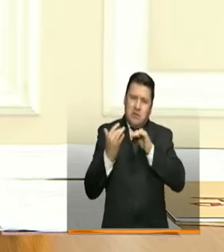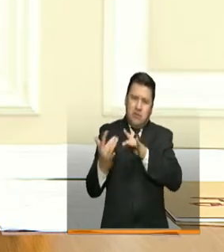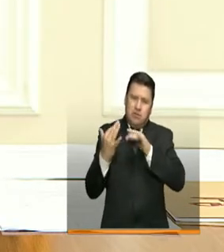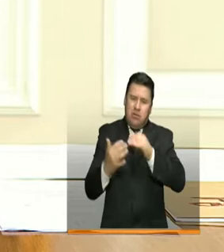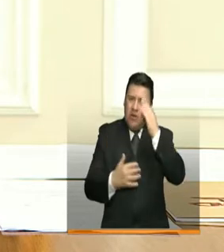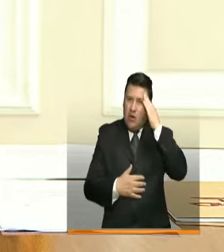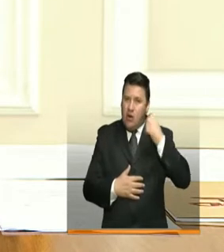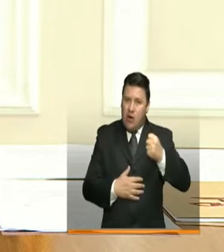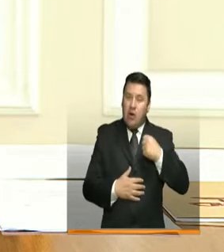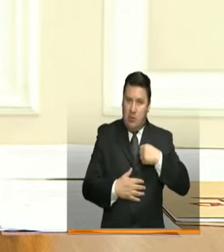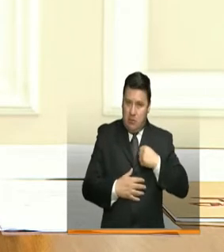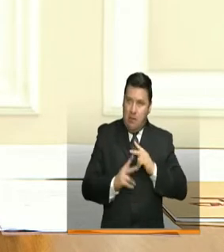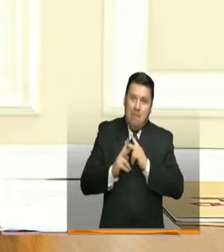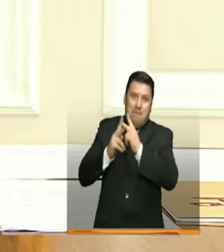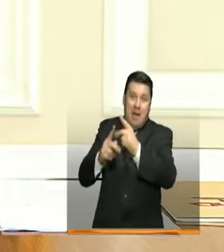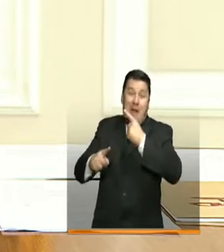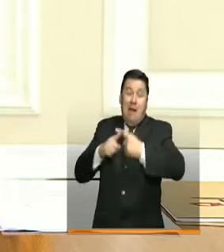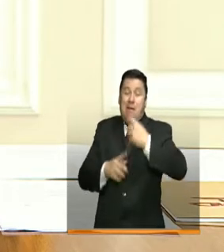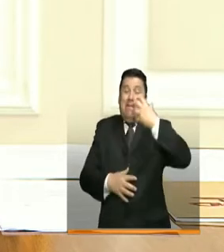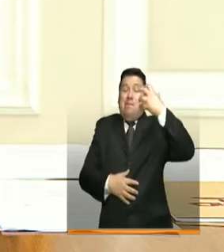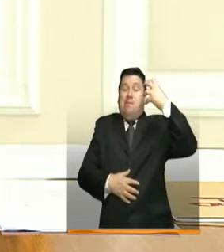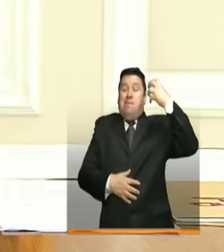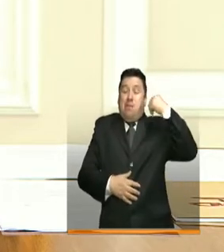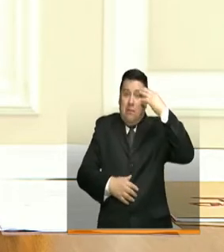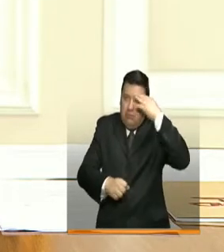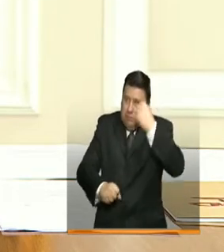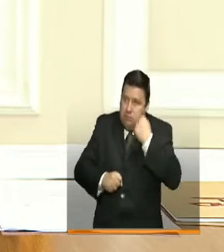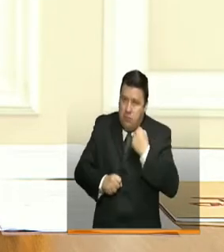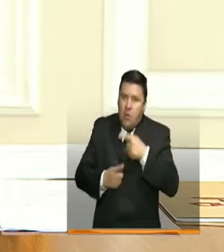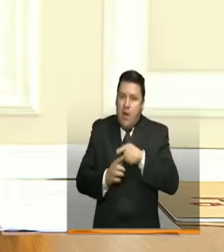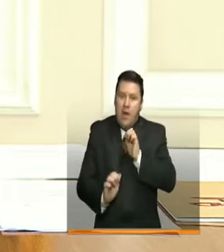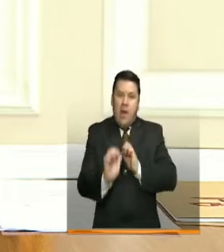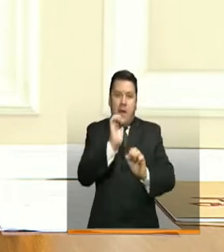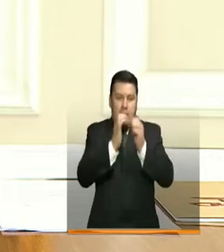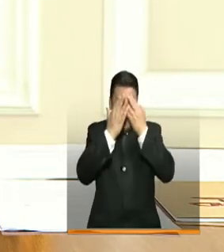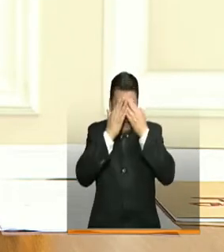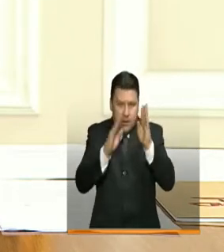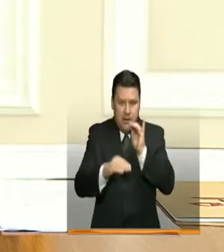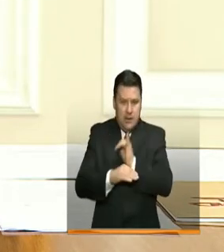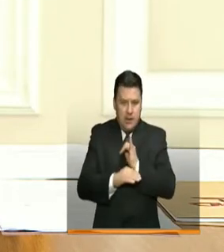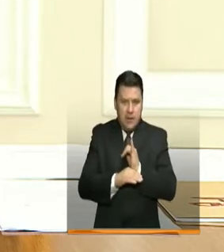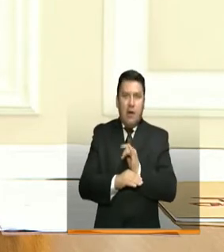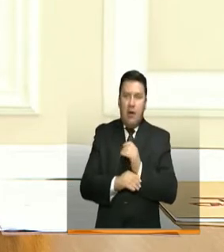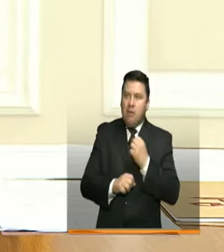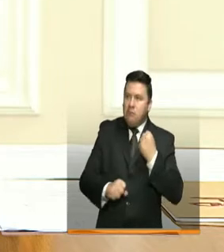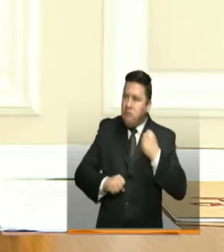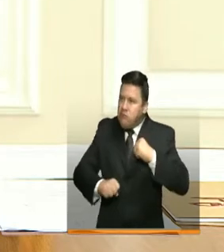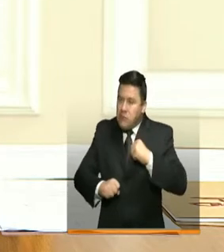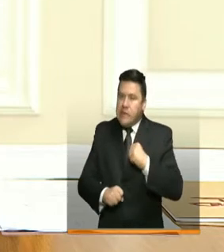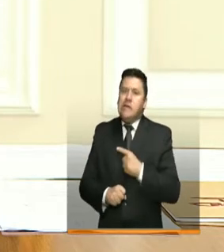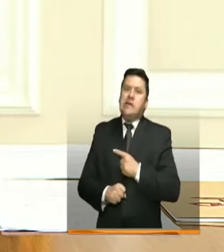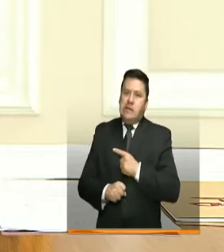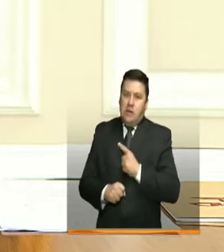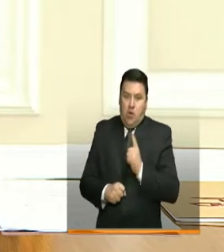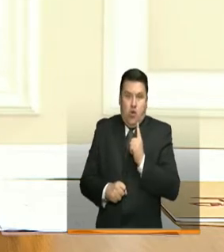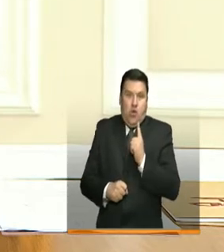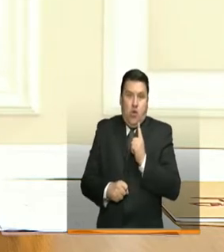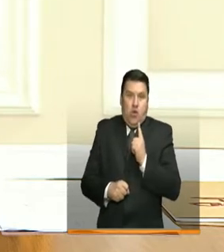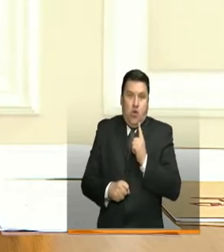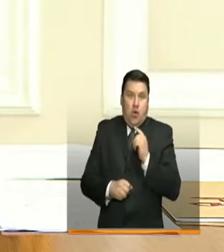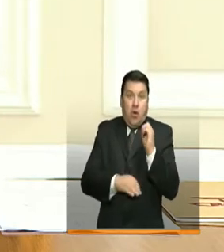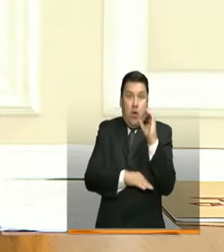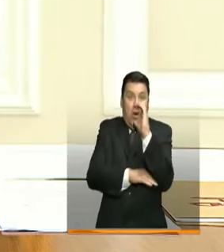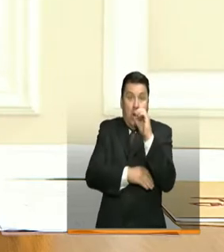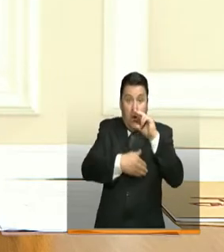Corea, ayudando a la defensa de la democracia y de las instituciones. Y fue el único